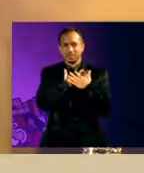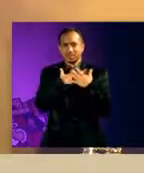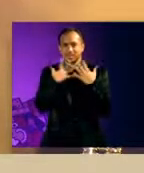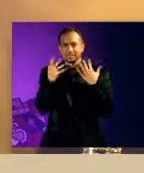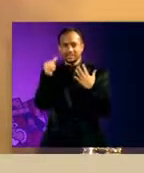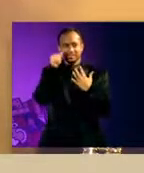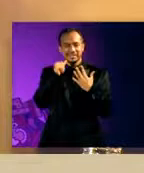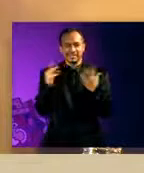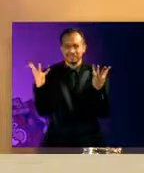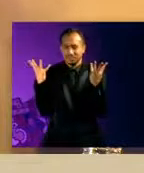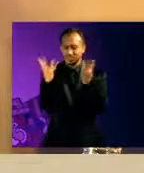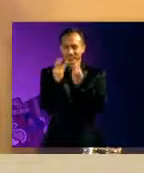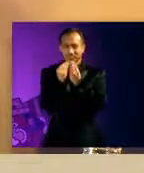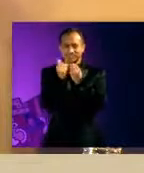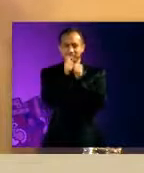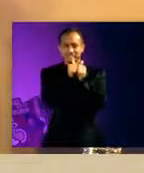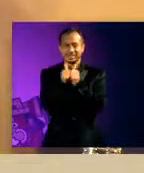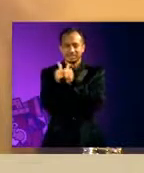equipos together